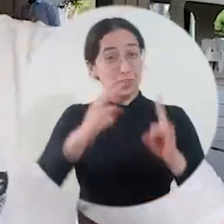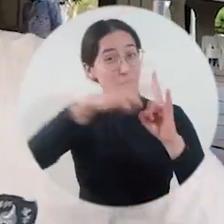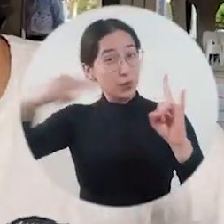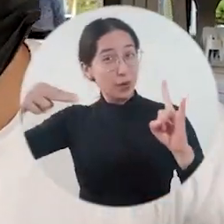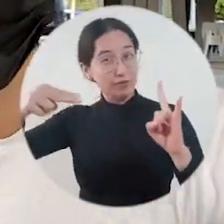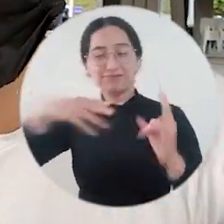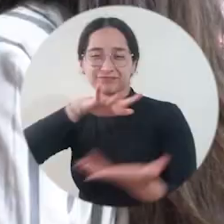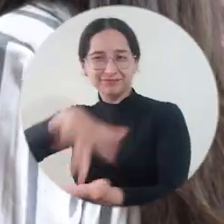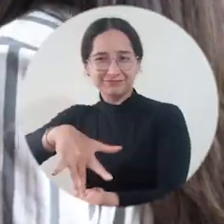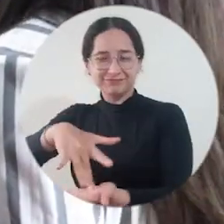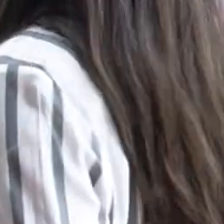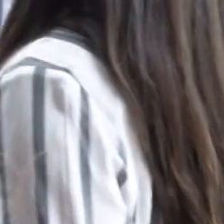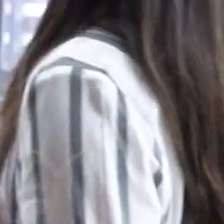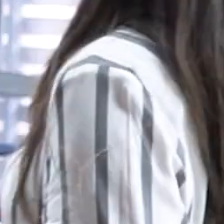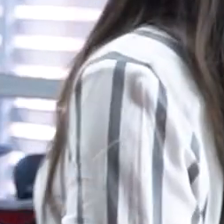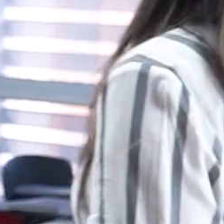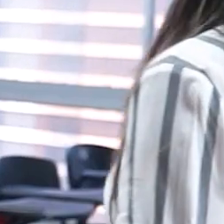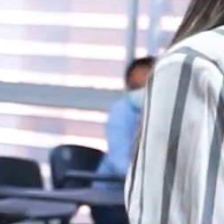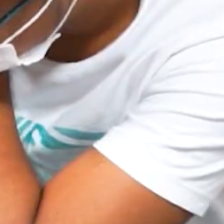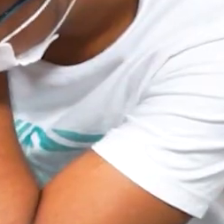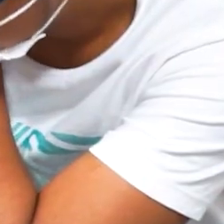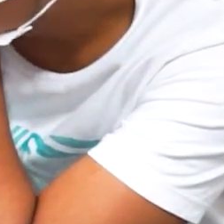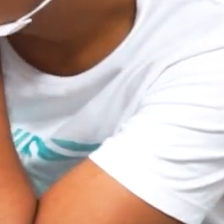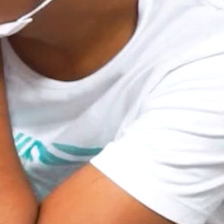Uni Magdalena retorna.